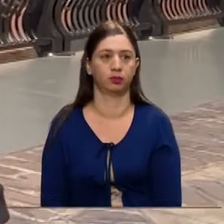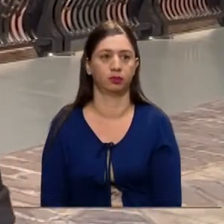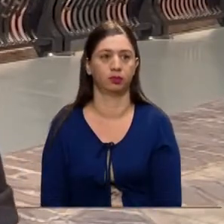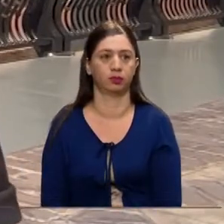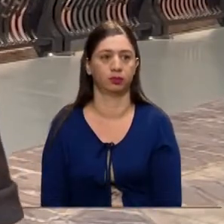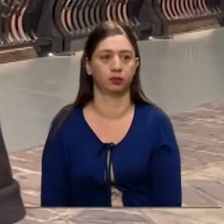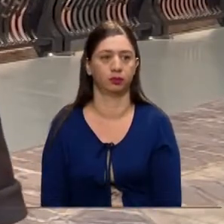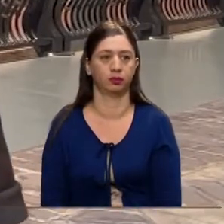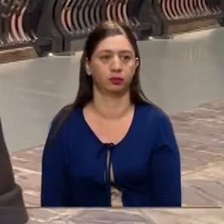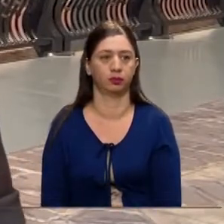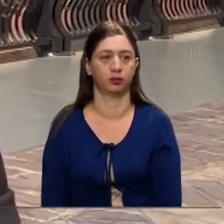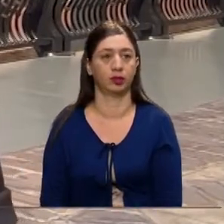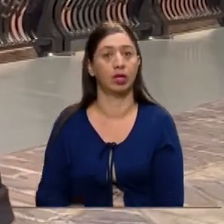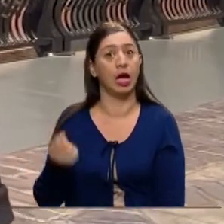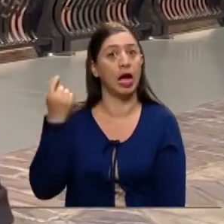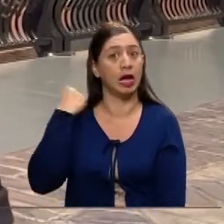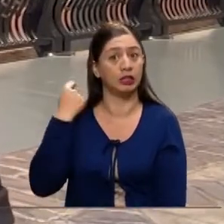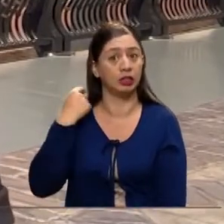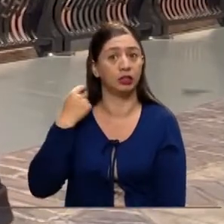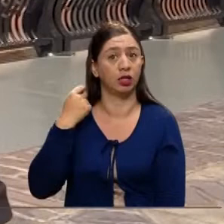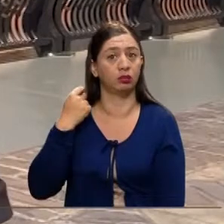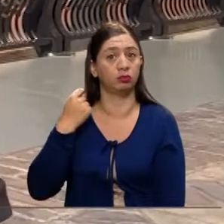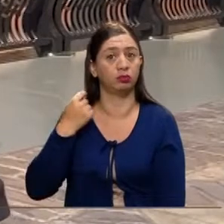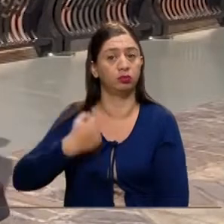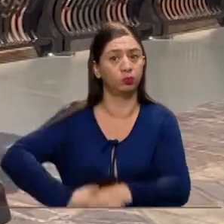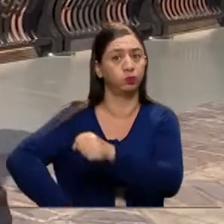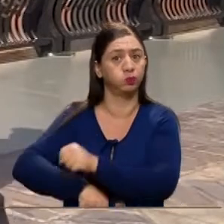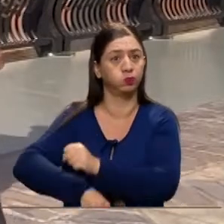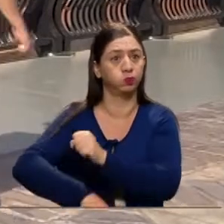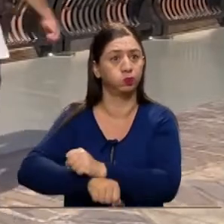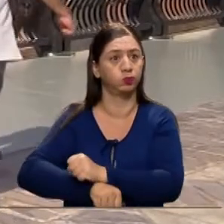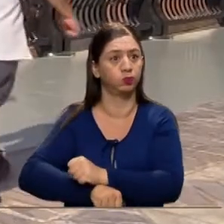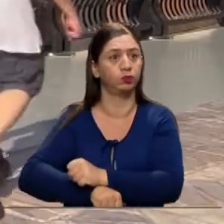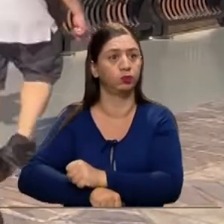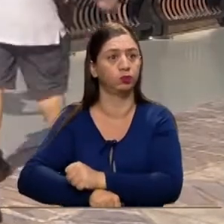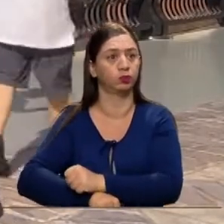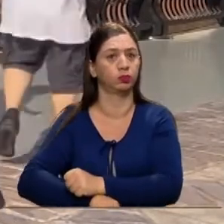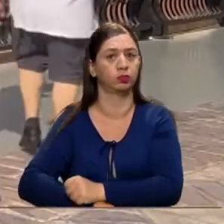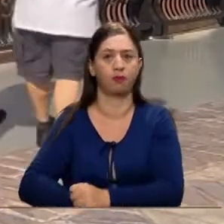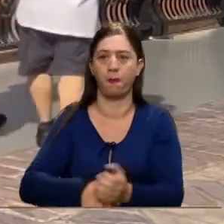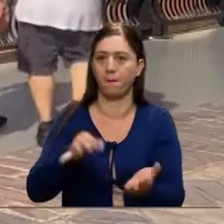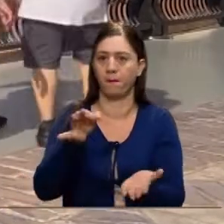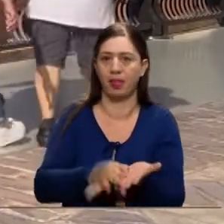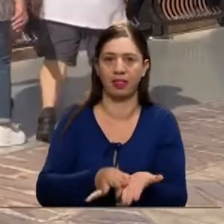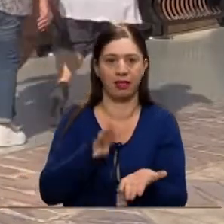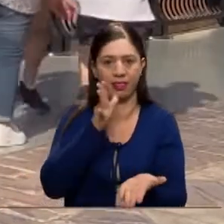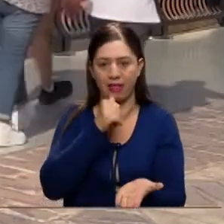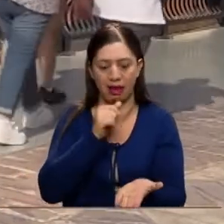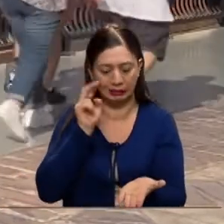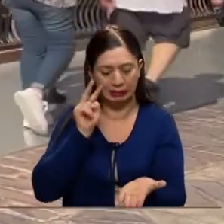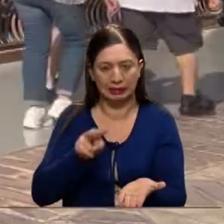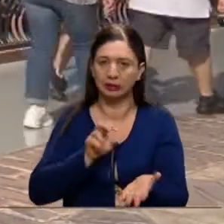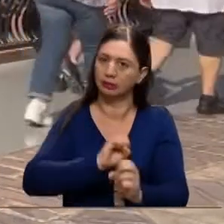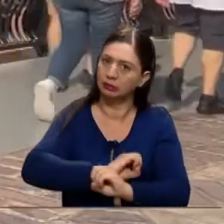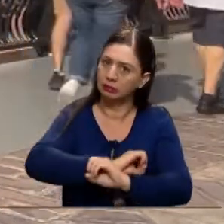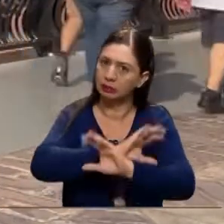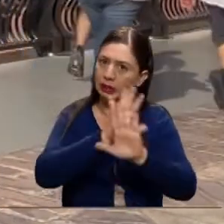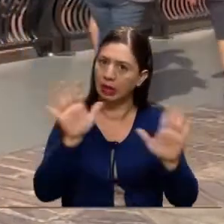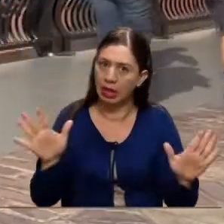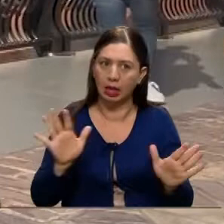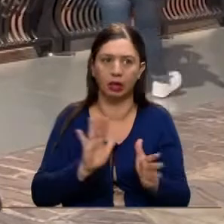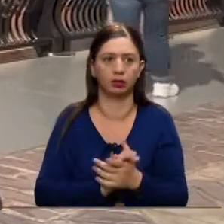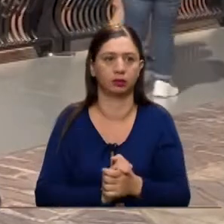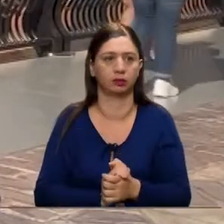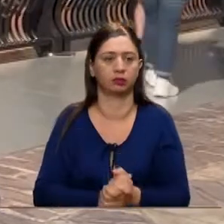Y ayer jugando, que no le pitan un penal que es clarísimo, clarísimo. La falta a